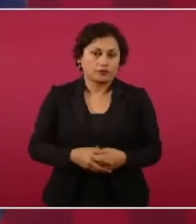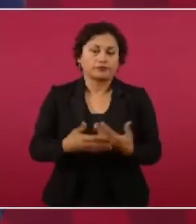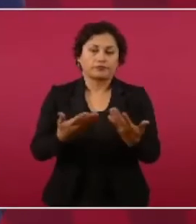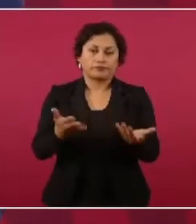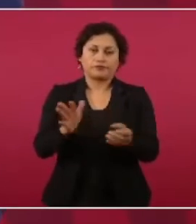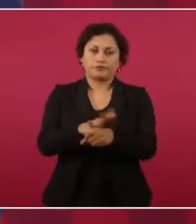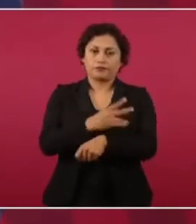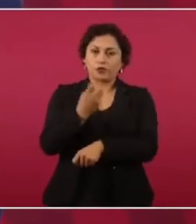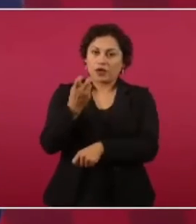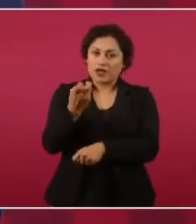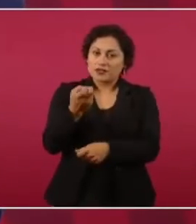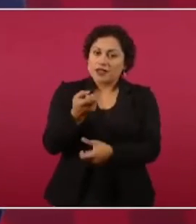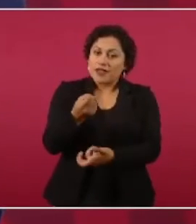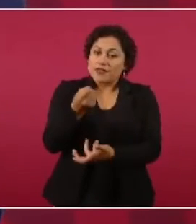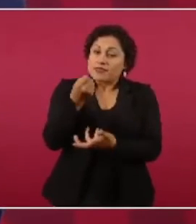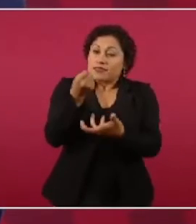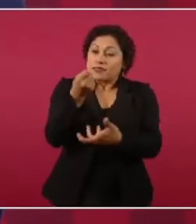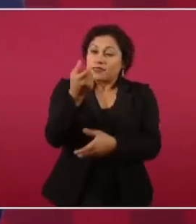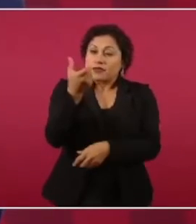sagrado,